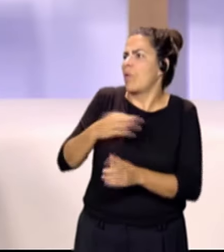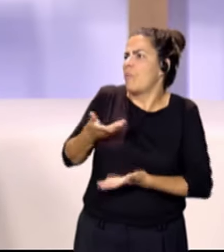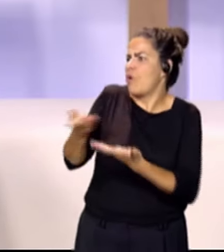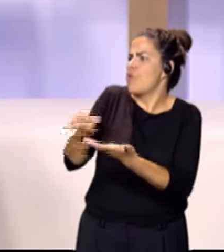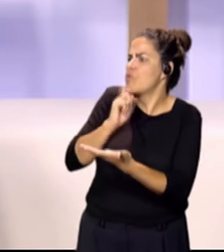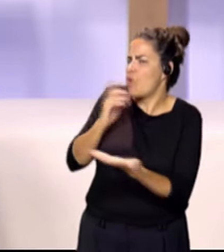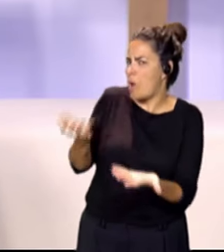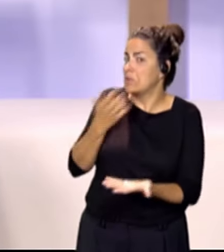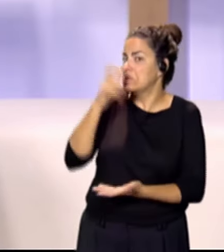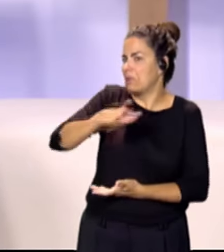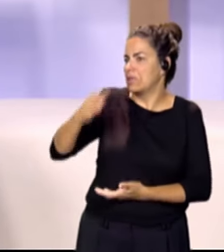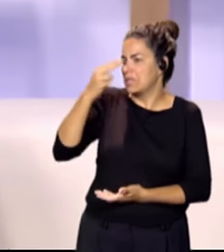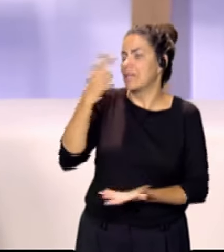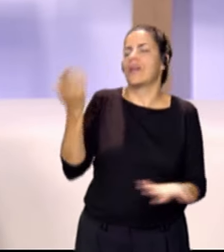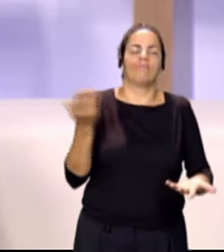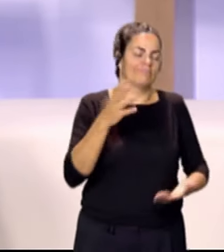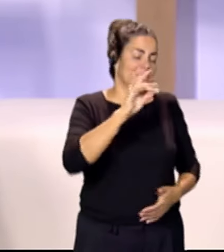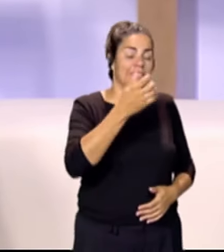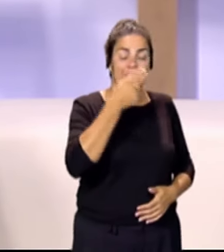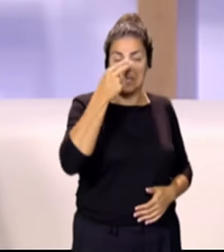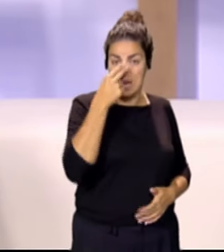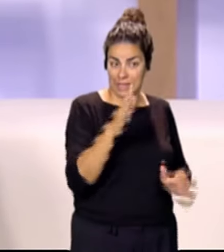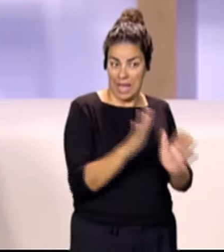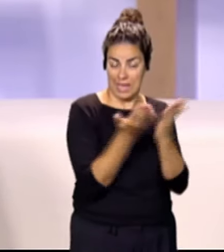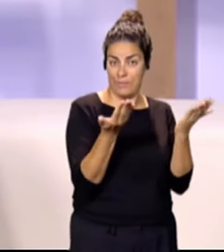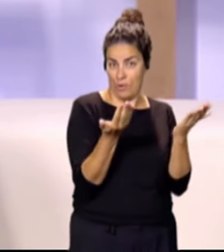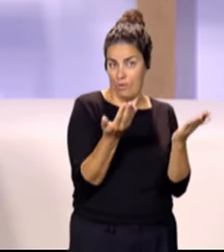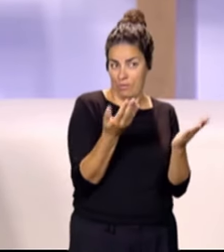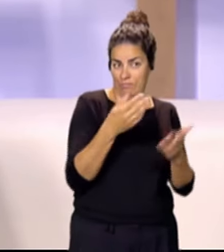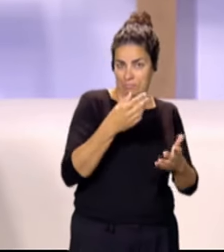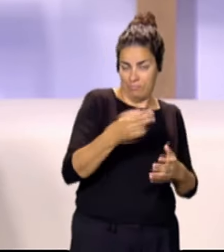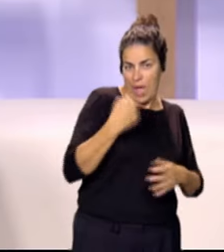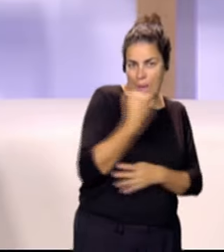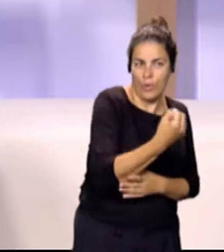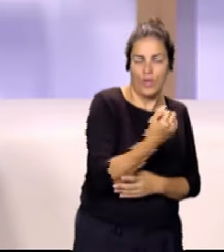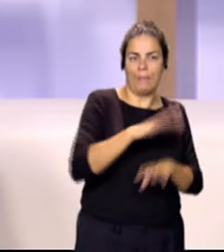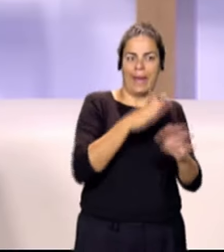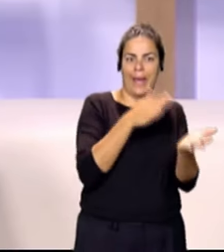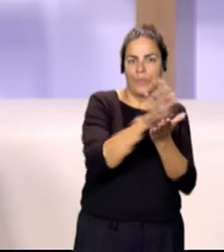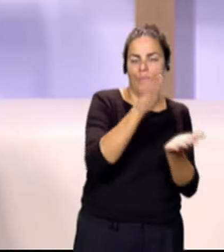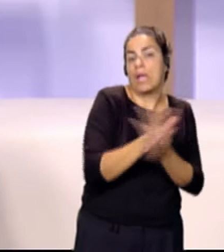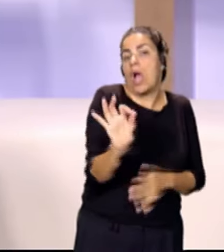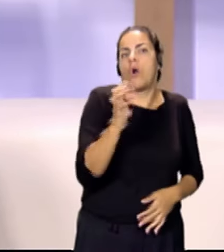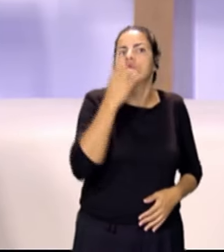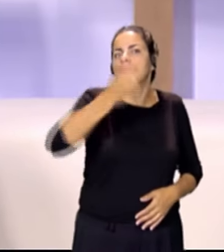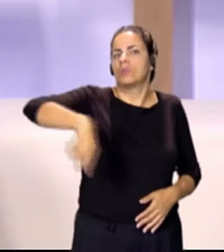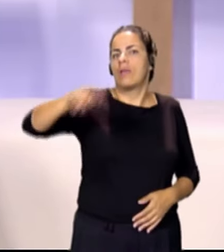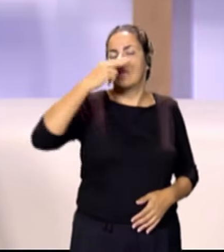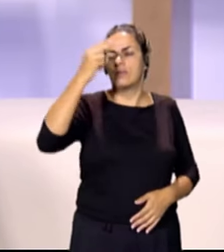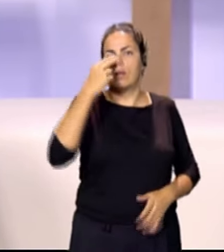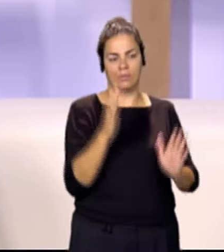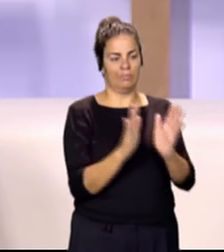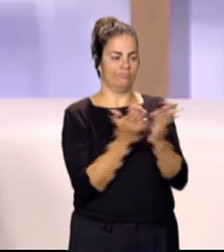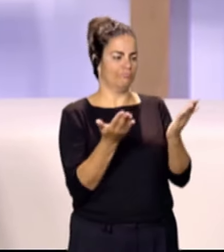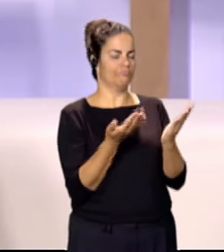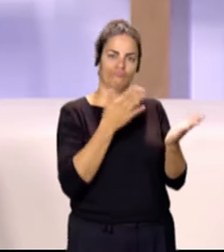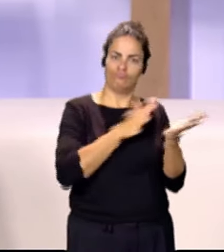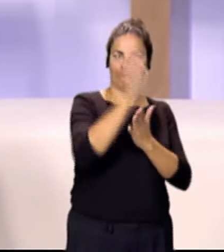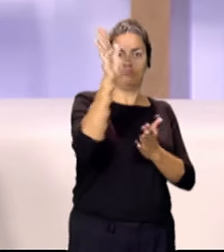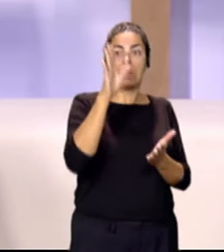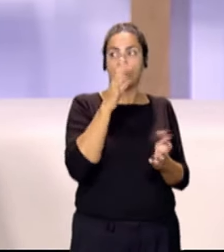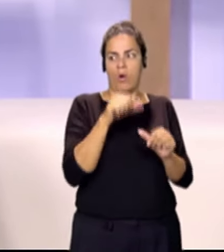apetece Apoyar el libro que se vea publicado porque les interesa porque simplemente Oye me gusta gustaría que este libro Viera a la luz porque como digo no existe Nada